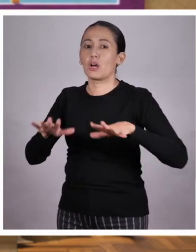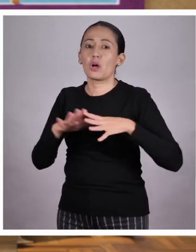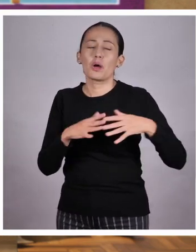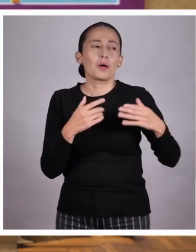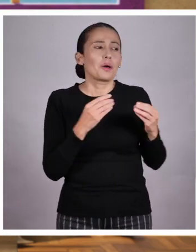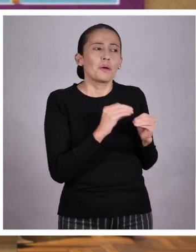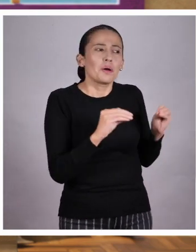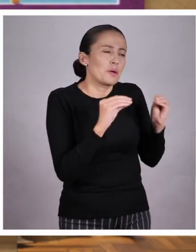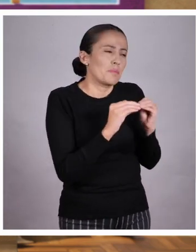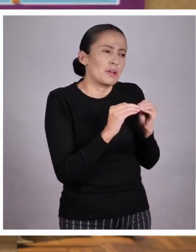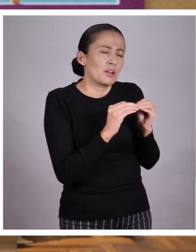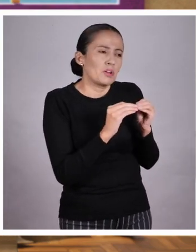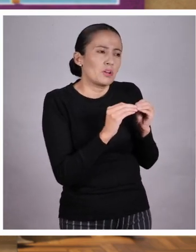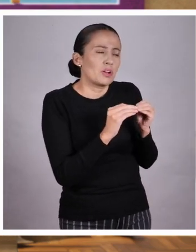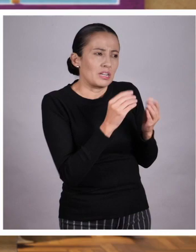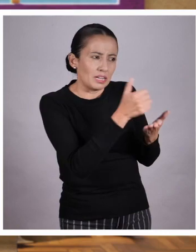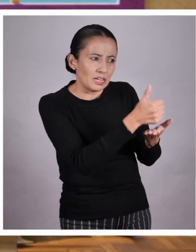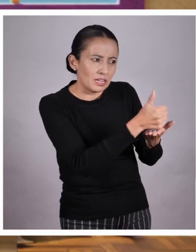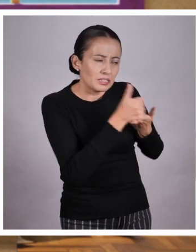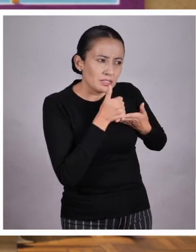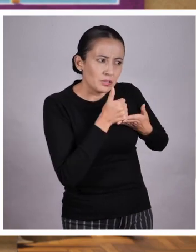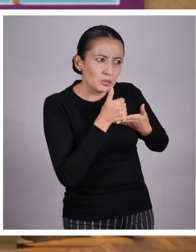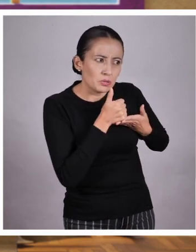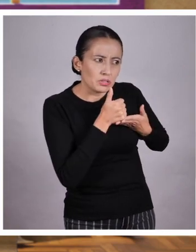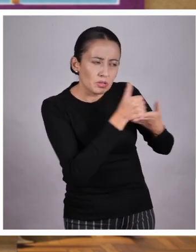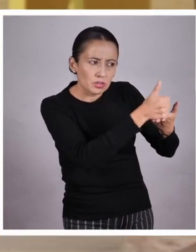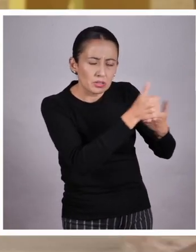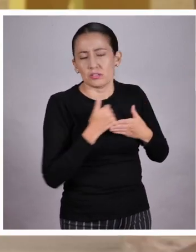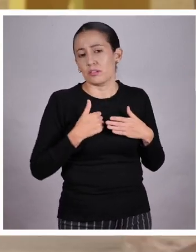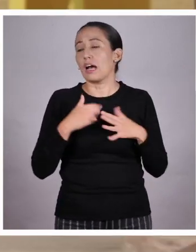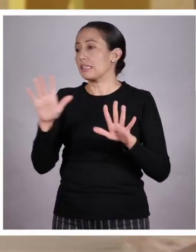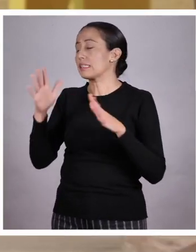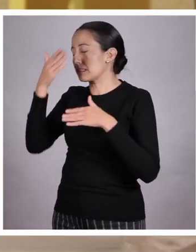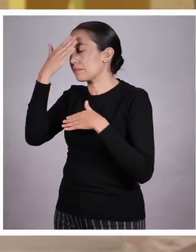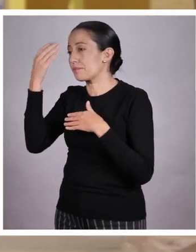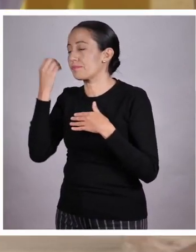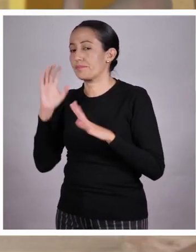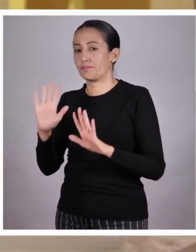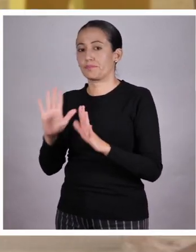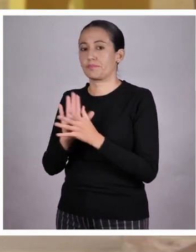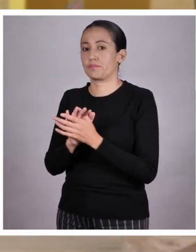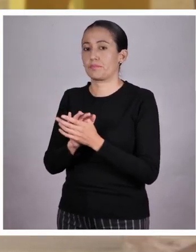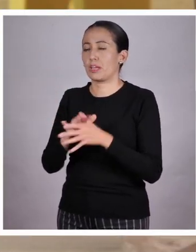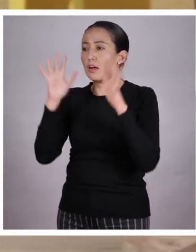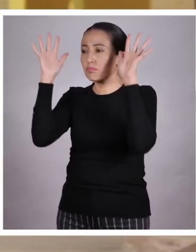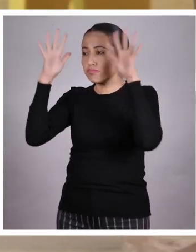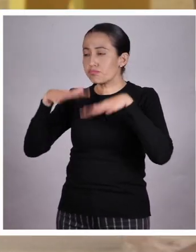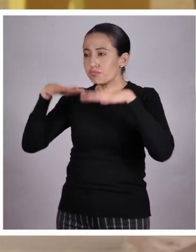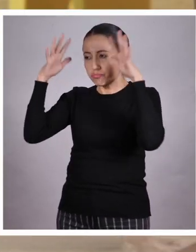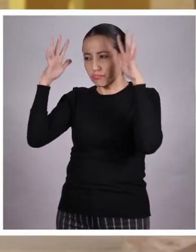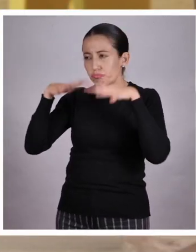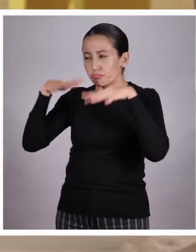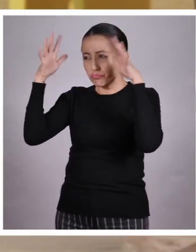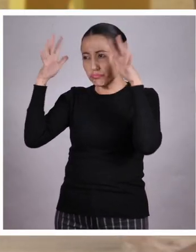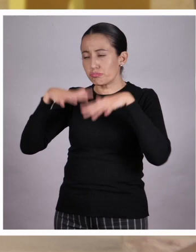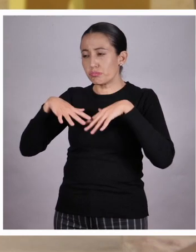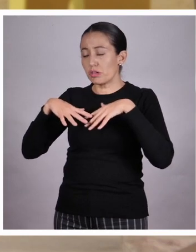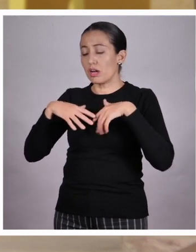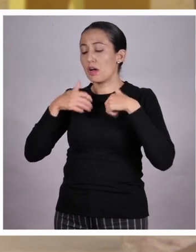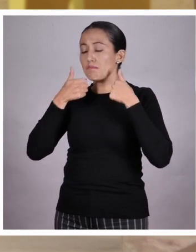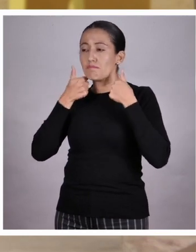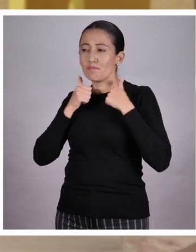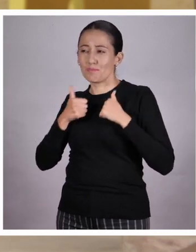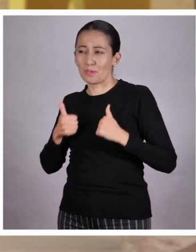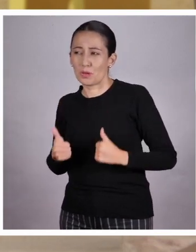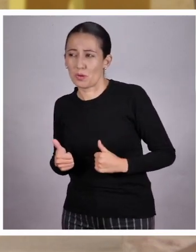Pero dime, Martina, ¿te puedo ayudar en algo? Ay, sí, cierto, casi me olvido. Es que verás, por estas torrenciales lluvias que están ocurriendo, a mi abuelita